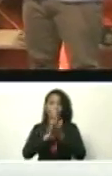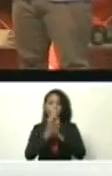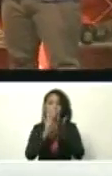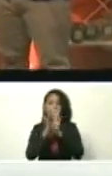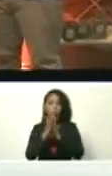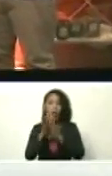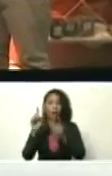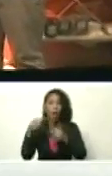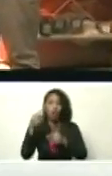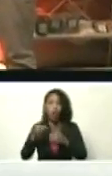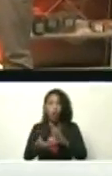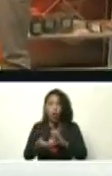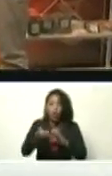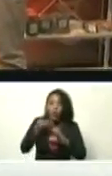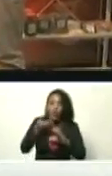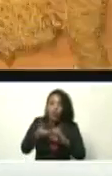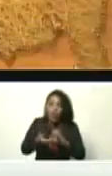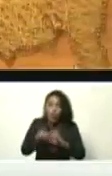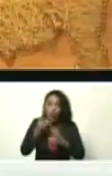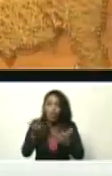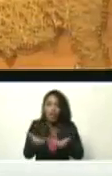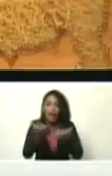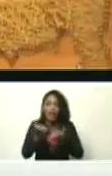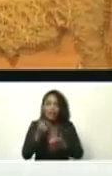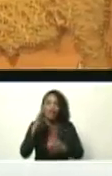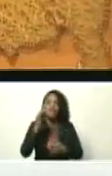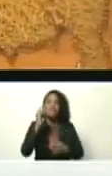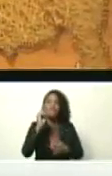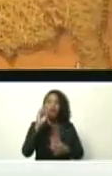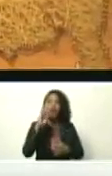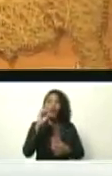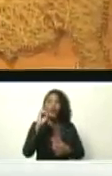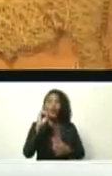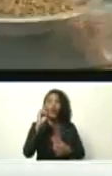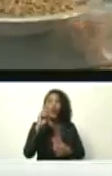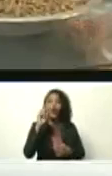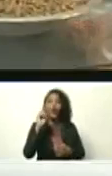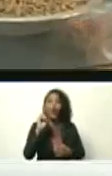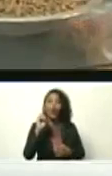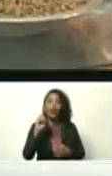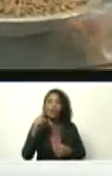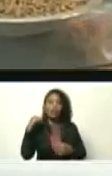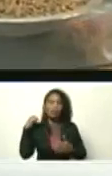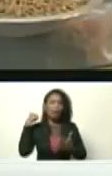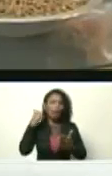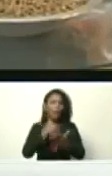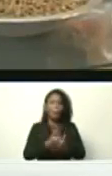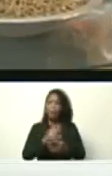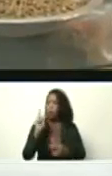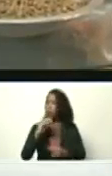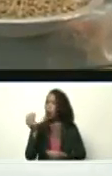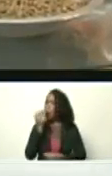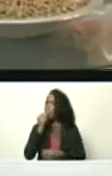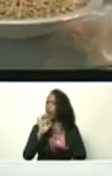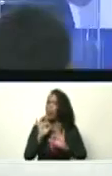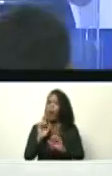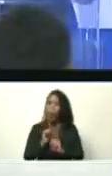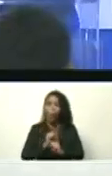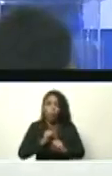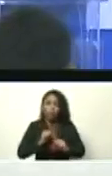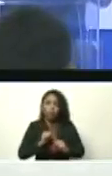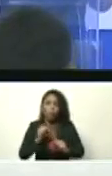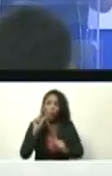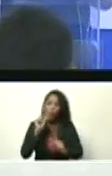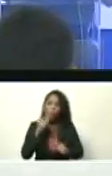fororo. El fororo es exquisito, no sé, ¿a ustedes les gusta el fororo? Tengo tiempo que no tomo fororo, engordo un poquito, por eso que no lo